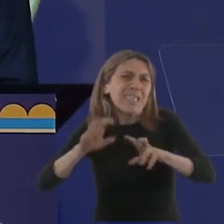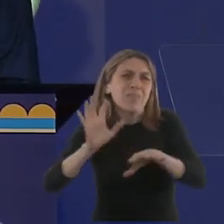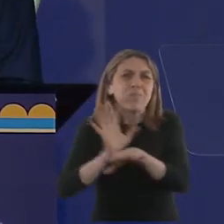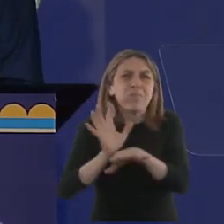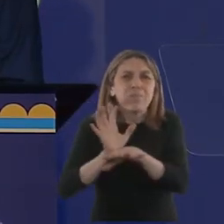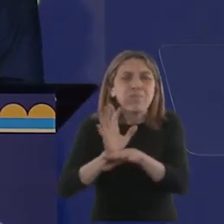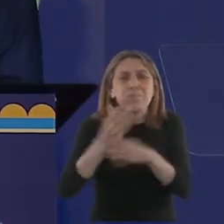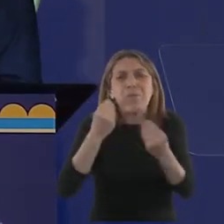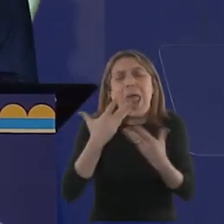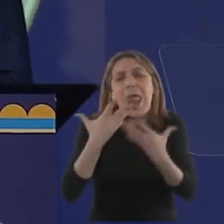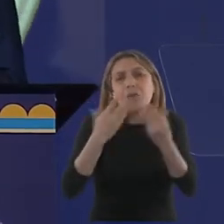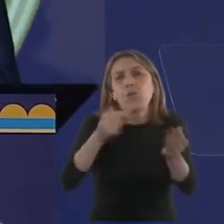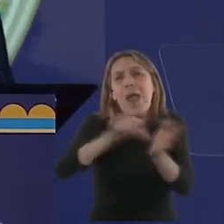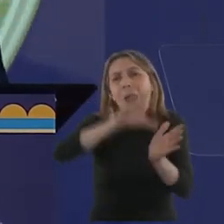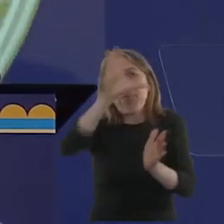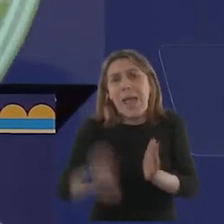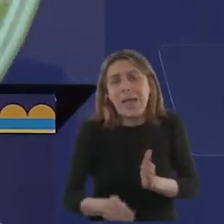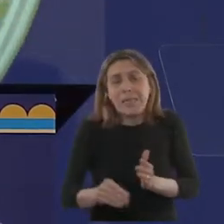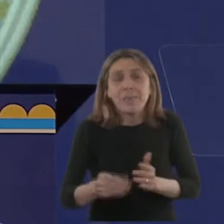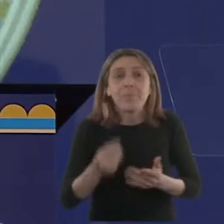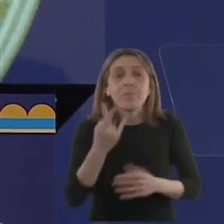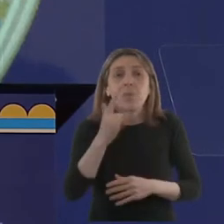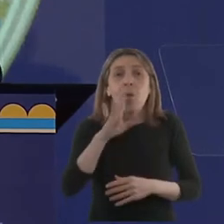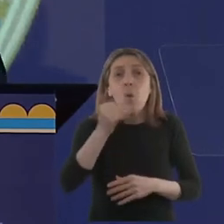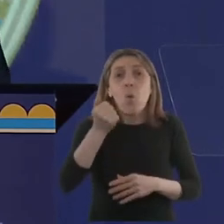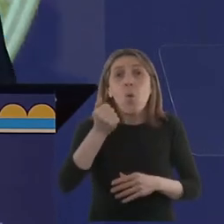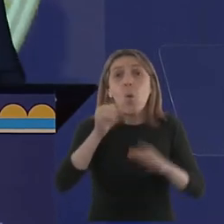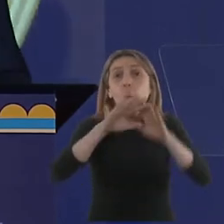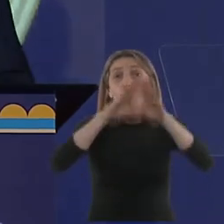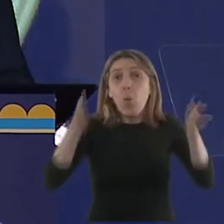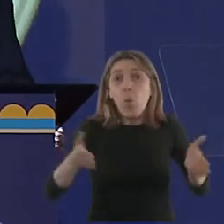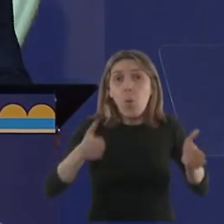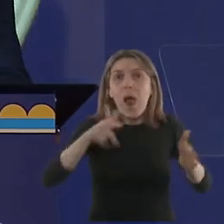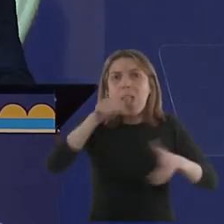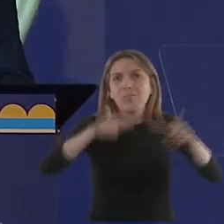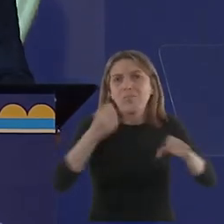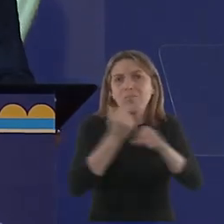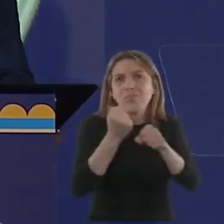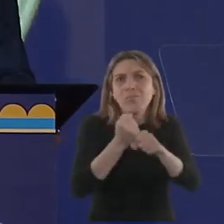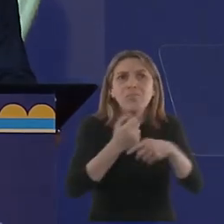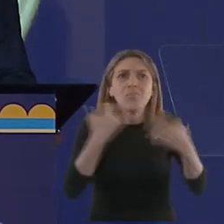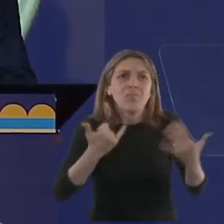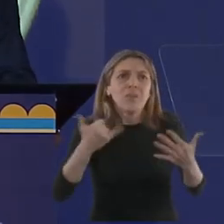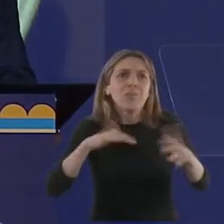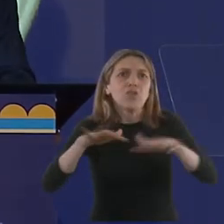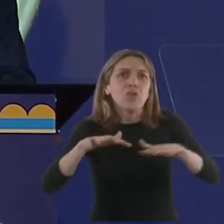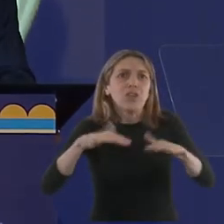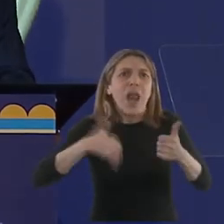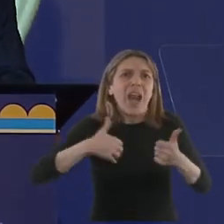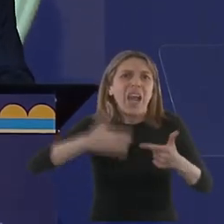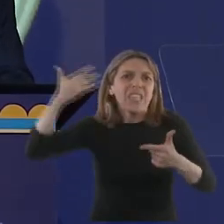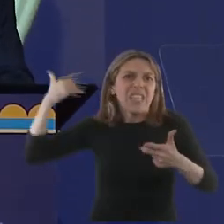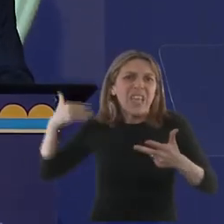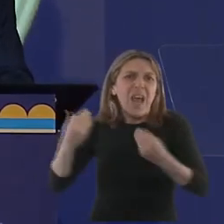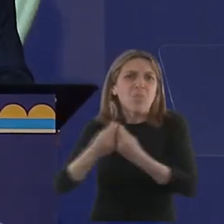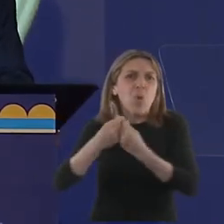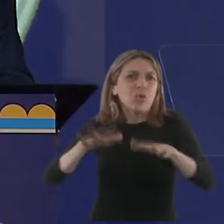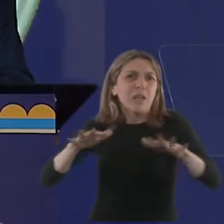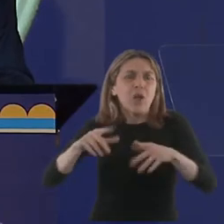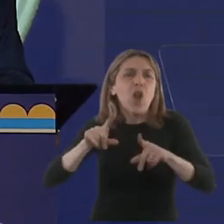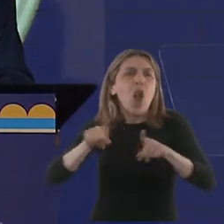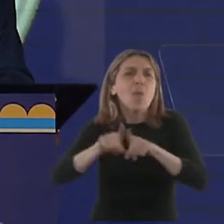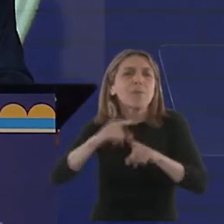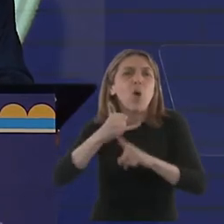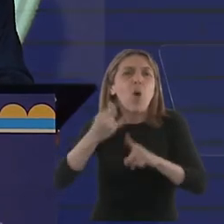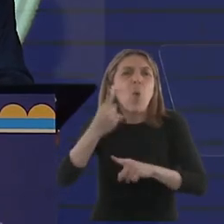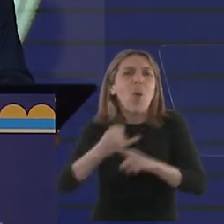importantes al país. Y la UBA estuvo en todos los contextos en los que vivió la República Argentina, al igual que en este año y medio de pandemia, en